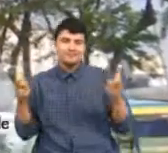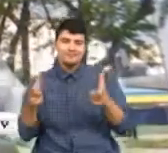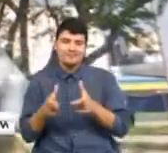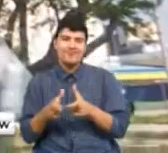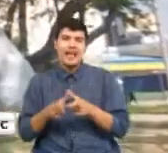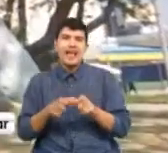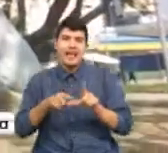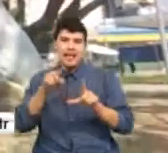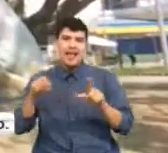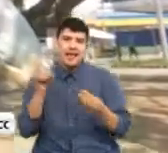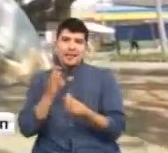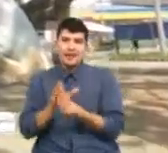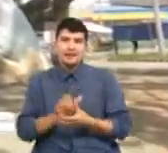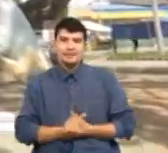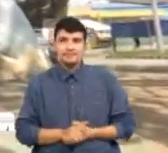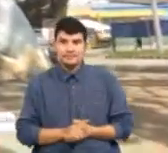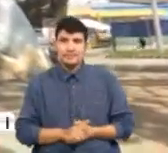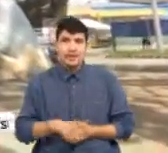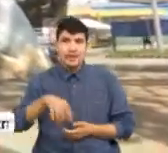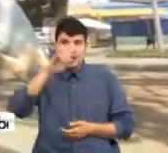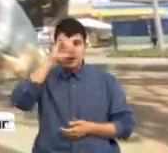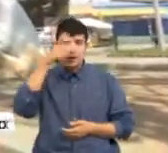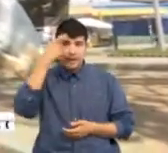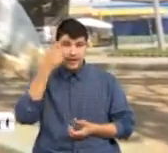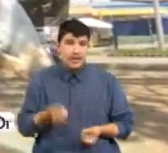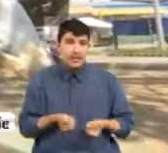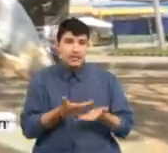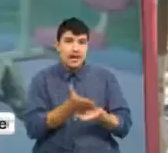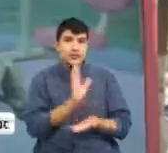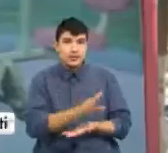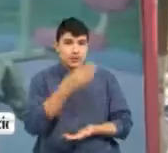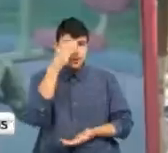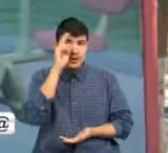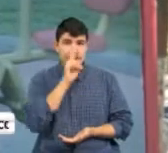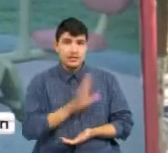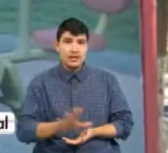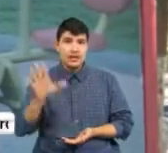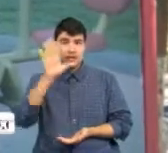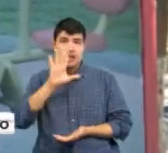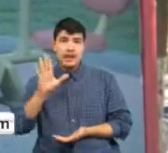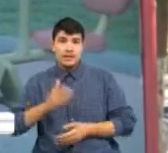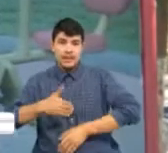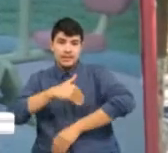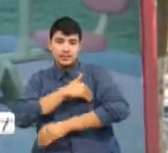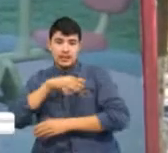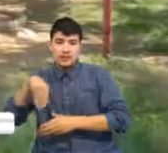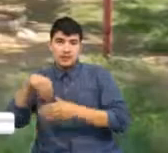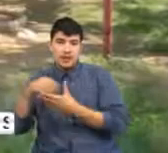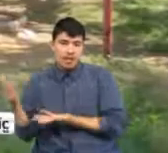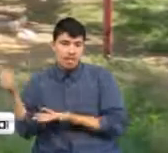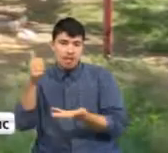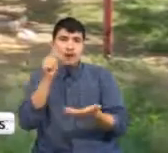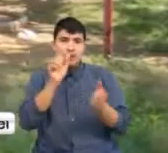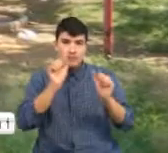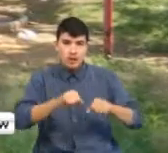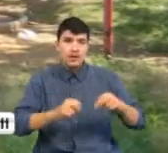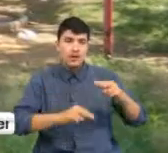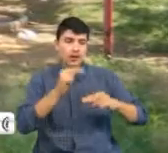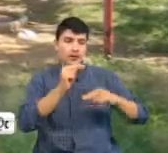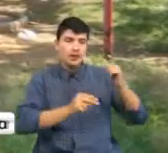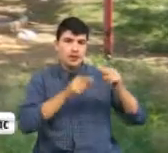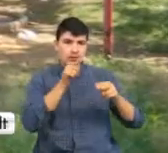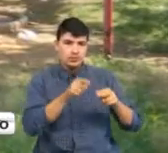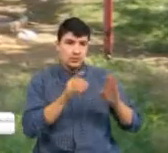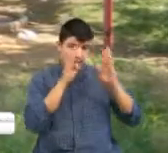gobernación donará el terreno a la policía nacional y con recursos del ministerio del interior se construirá el centro de